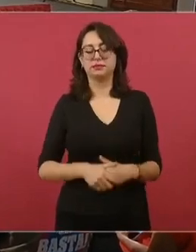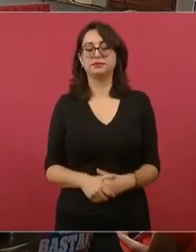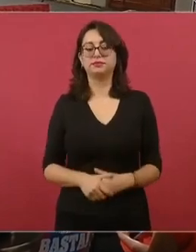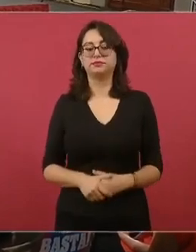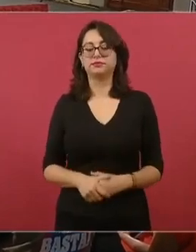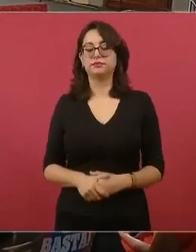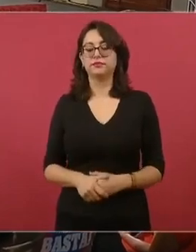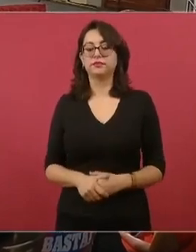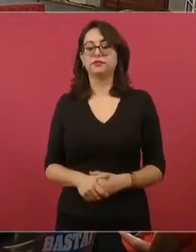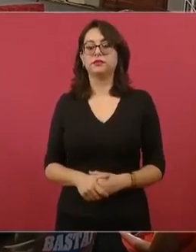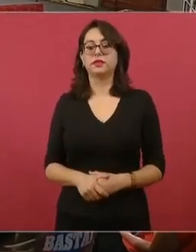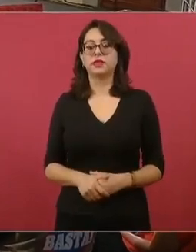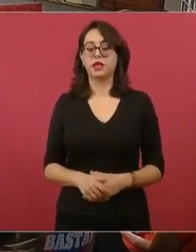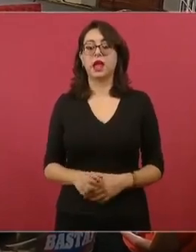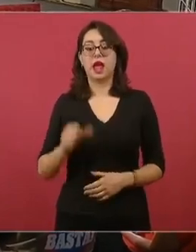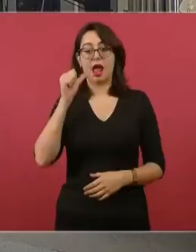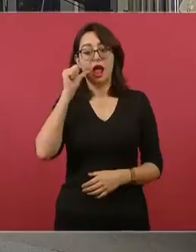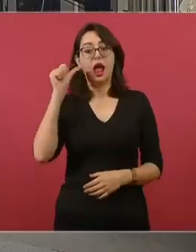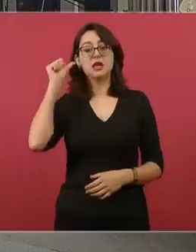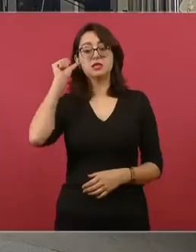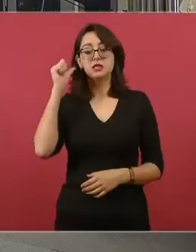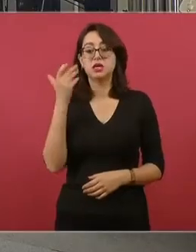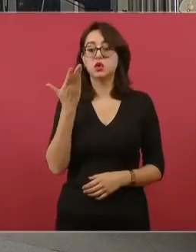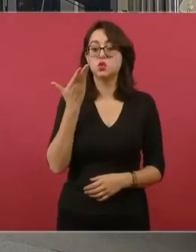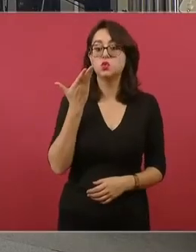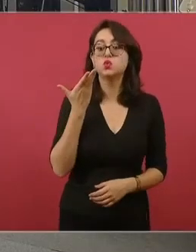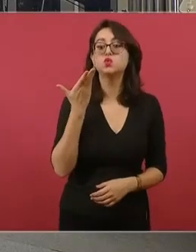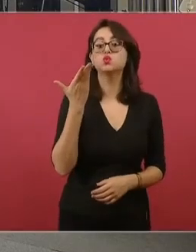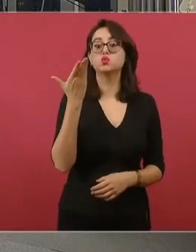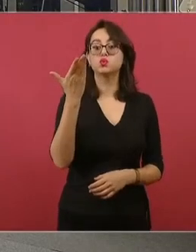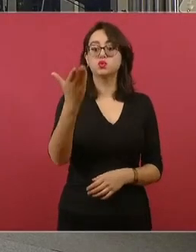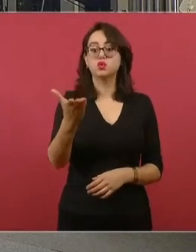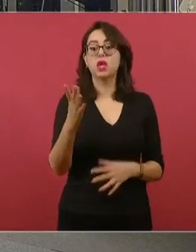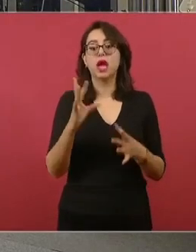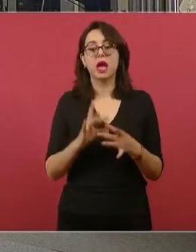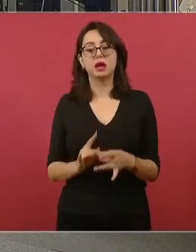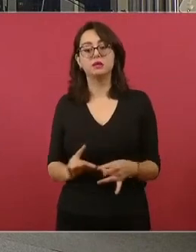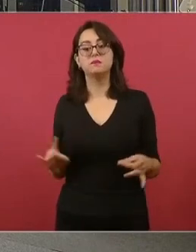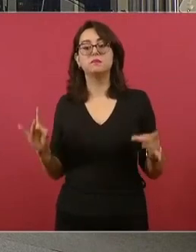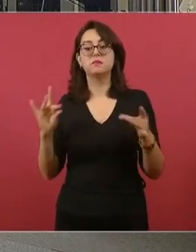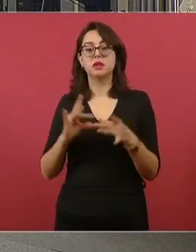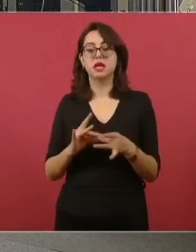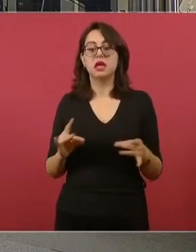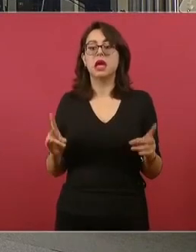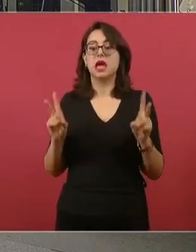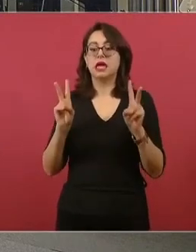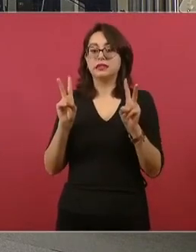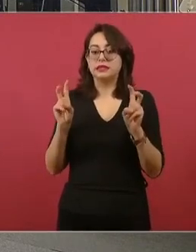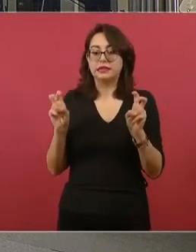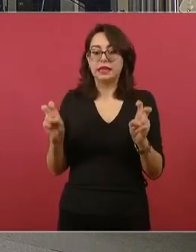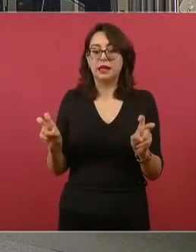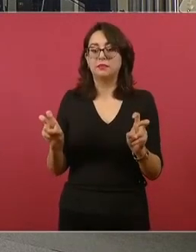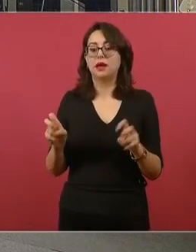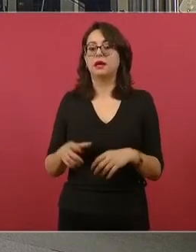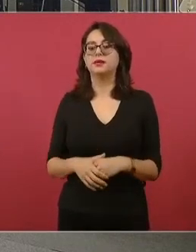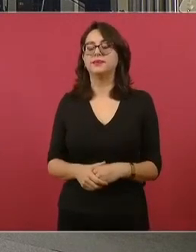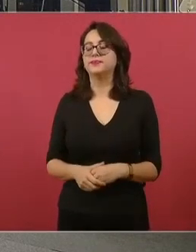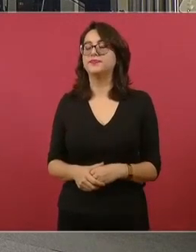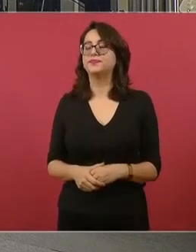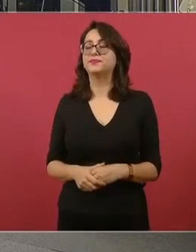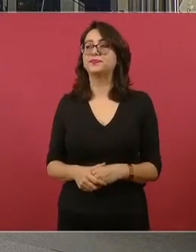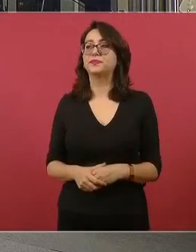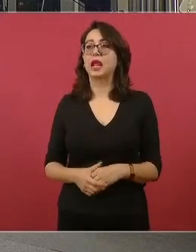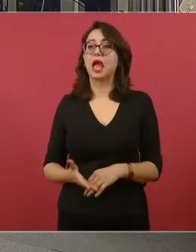usted empleó ayer, si me lo permite. Este comentario fue que empezó su lucha, empezó el movimiento, empezó